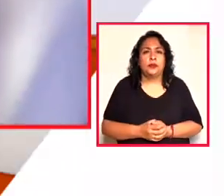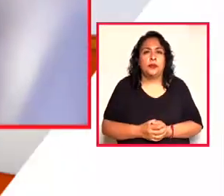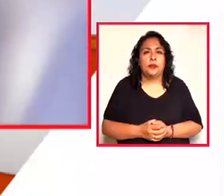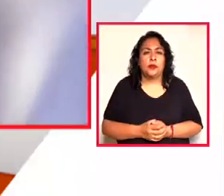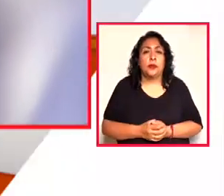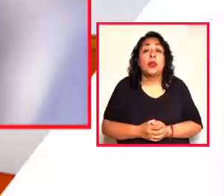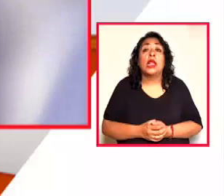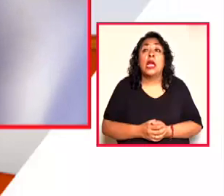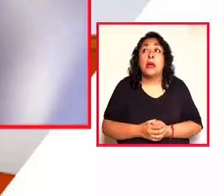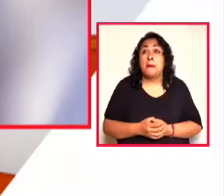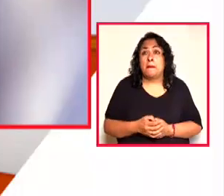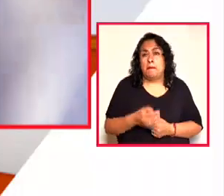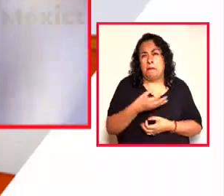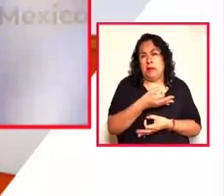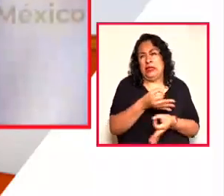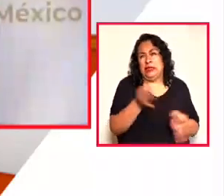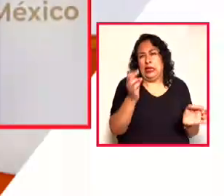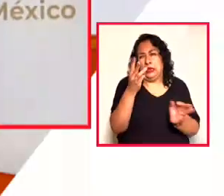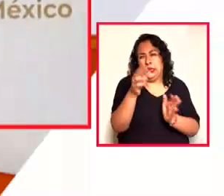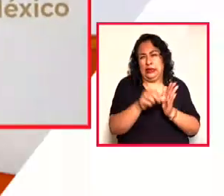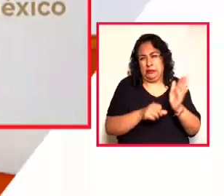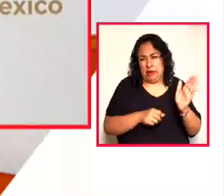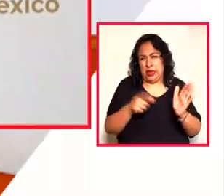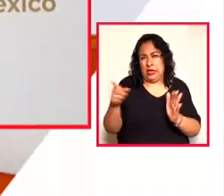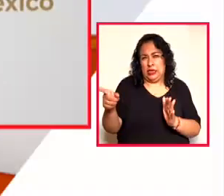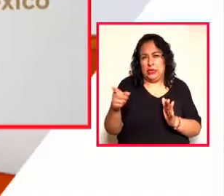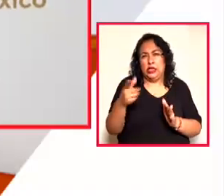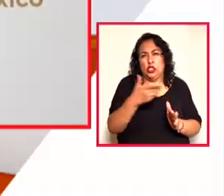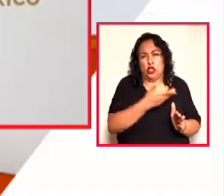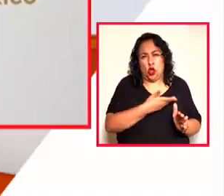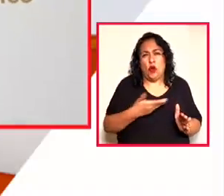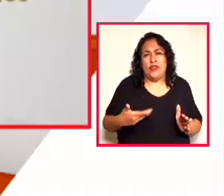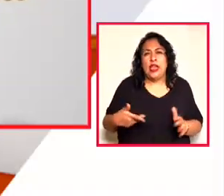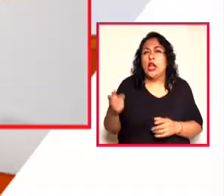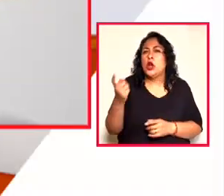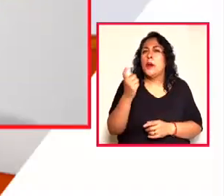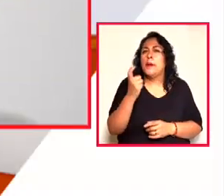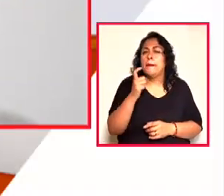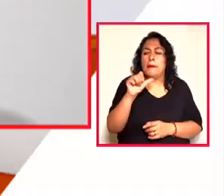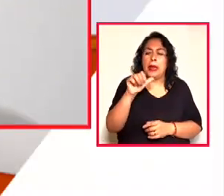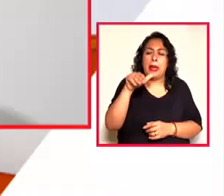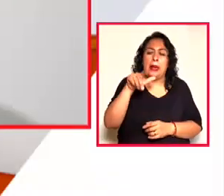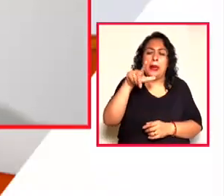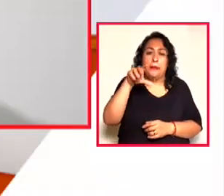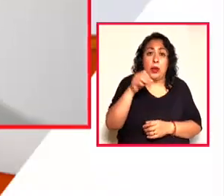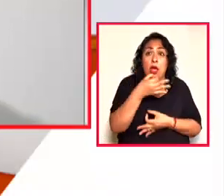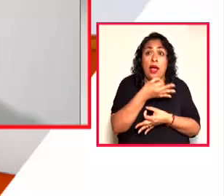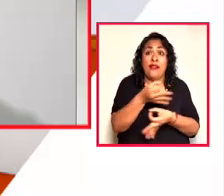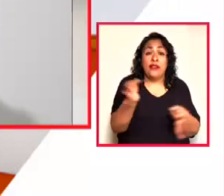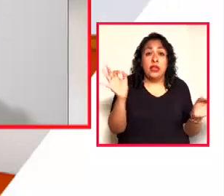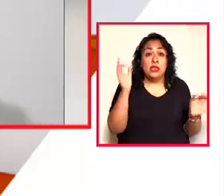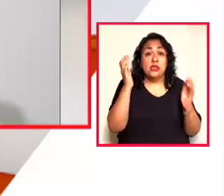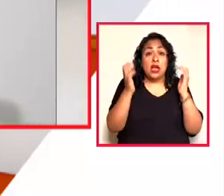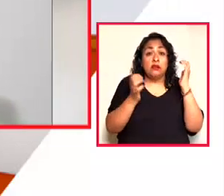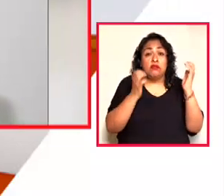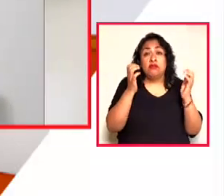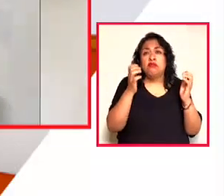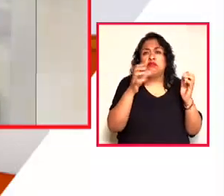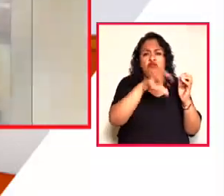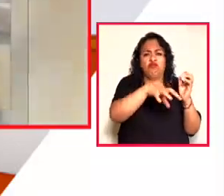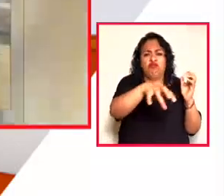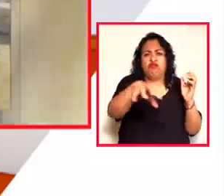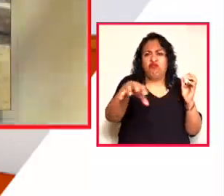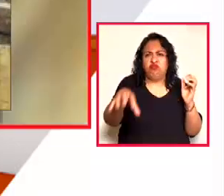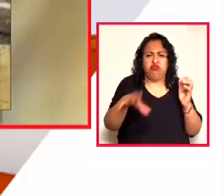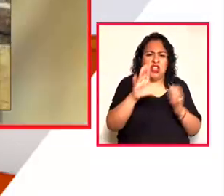Durante su primer mensaje trimestral del año de gobierno, el presidente Andrés Manuel López Obrador anunció la exhibición de piezas arqueológicas y